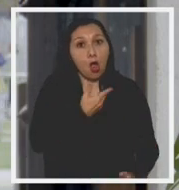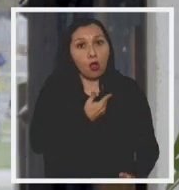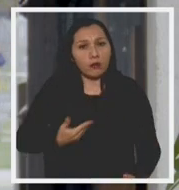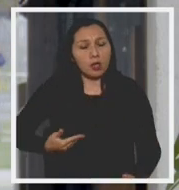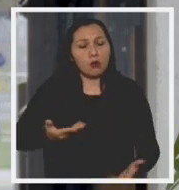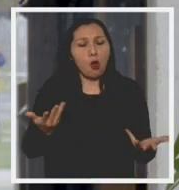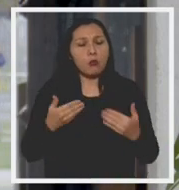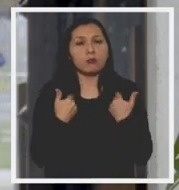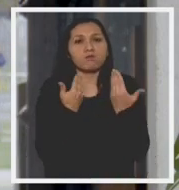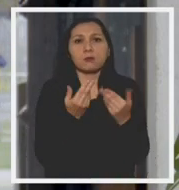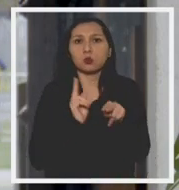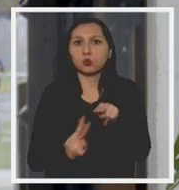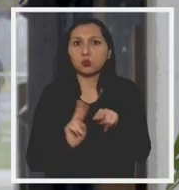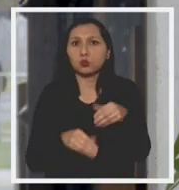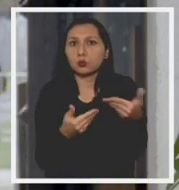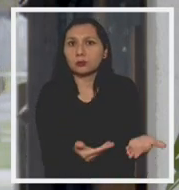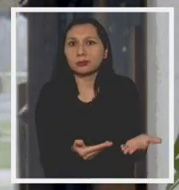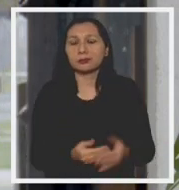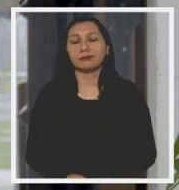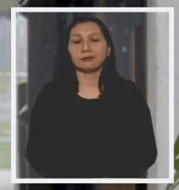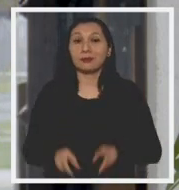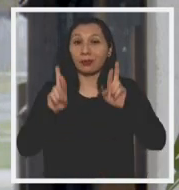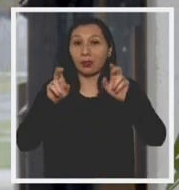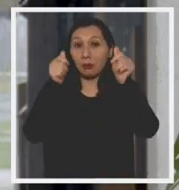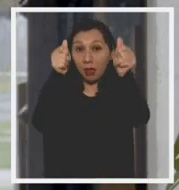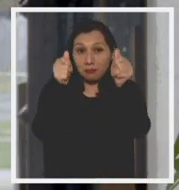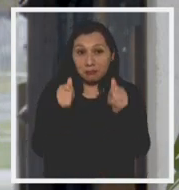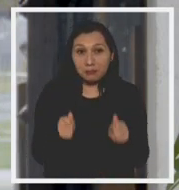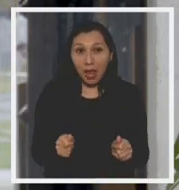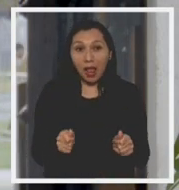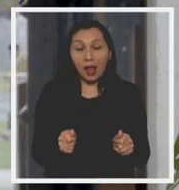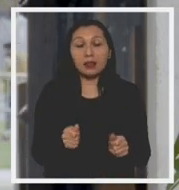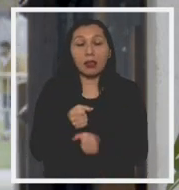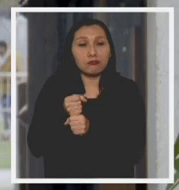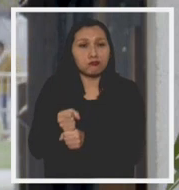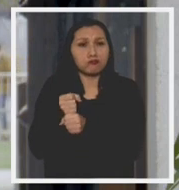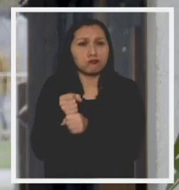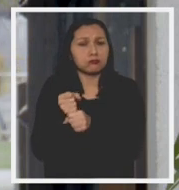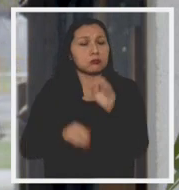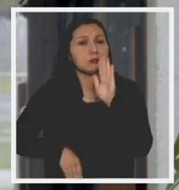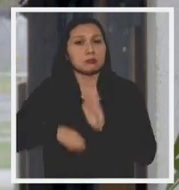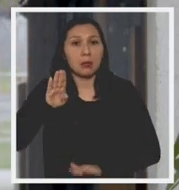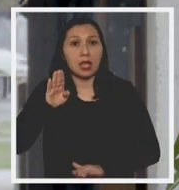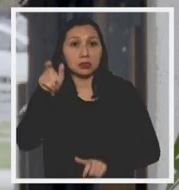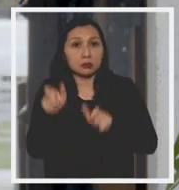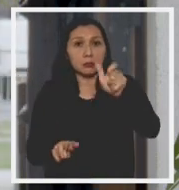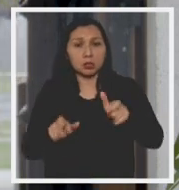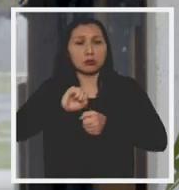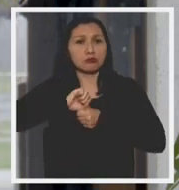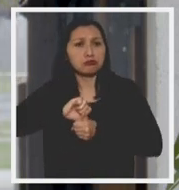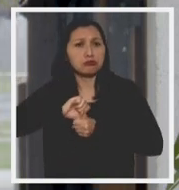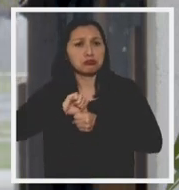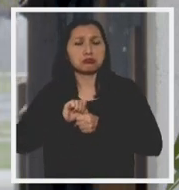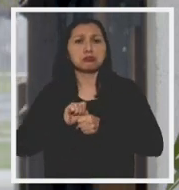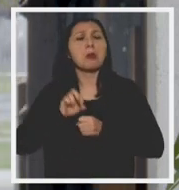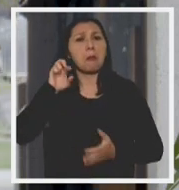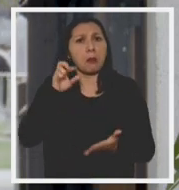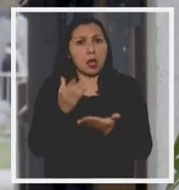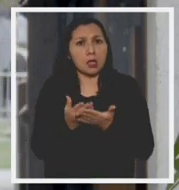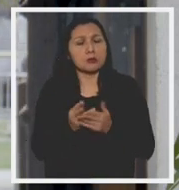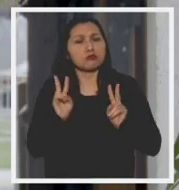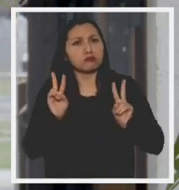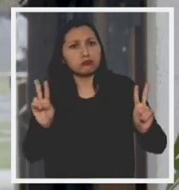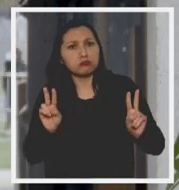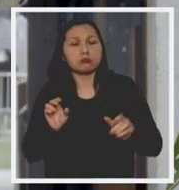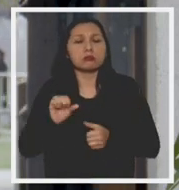remediarlo? En los carteles que portaban la gran mayoría de manifestantes pacíficos y